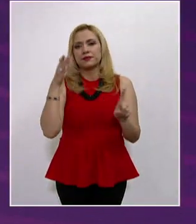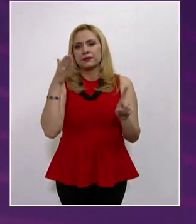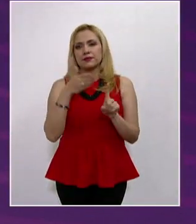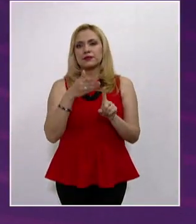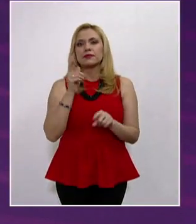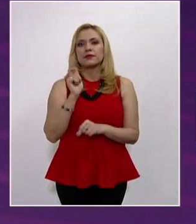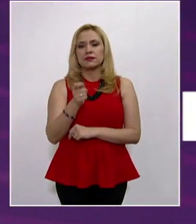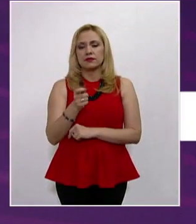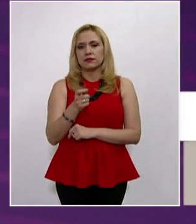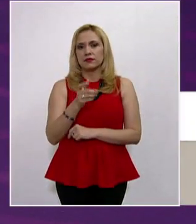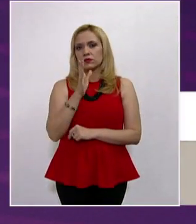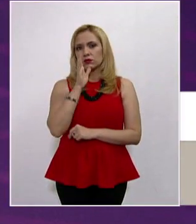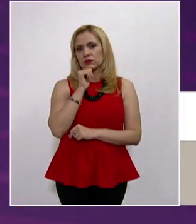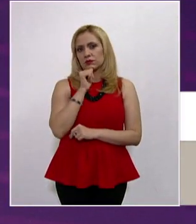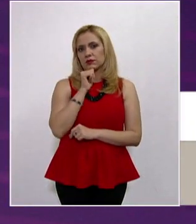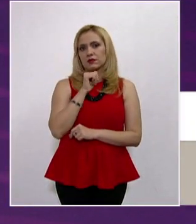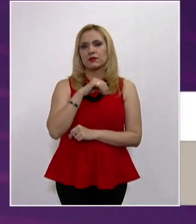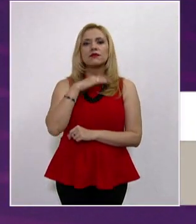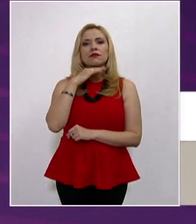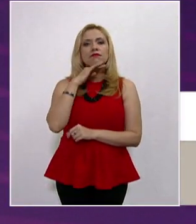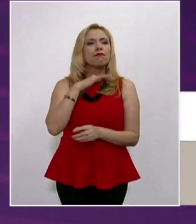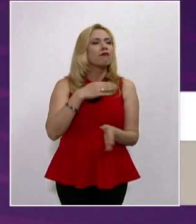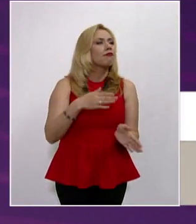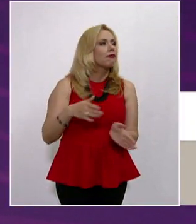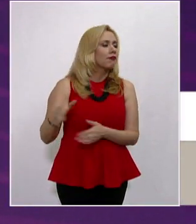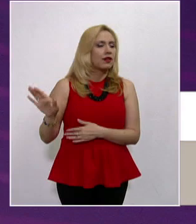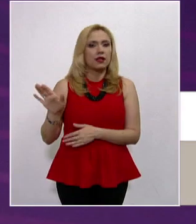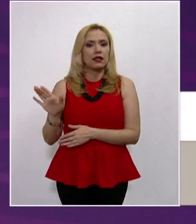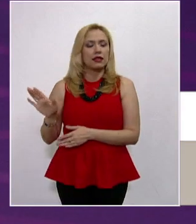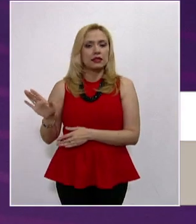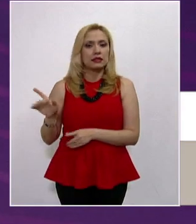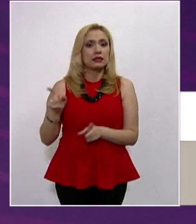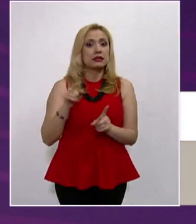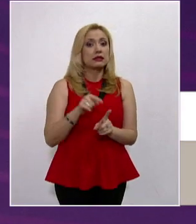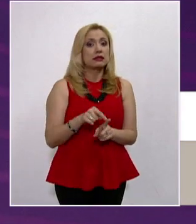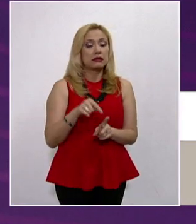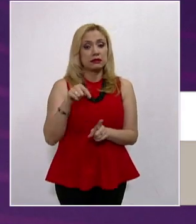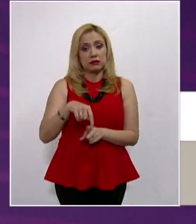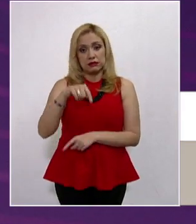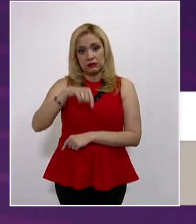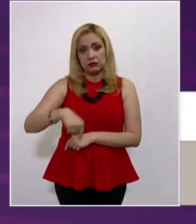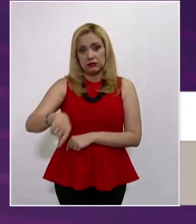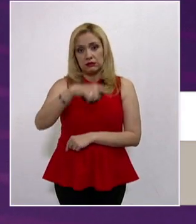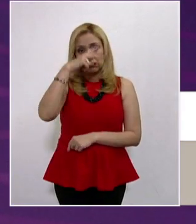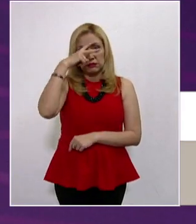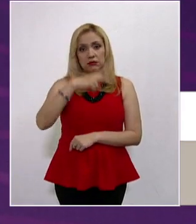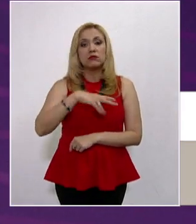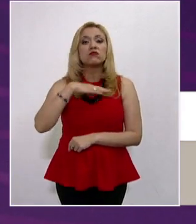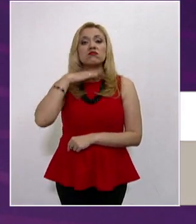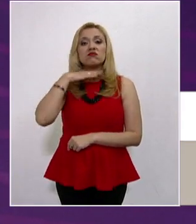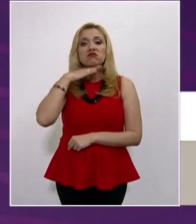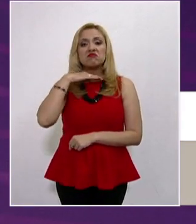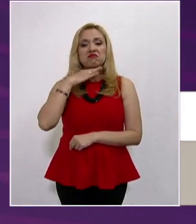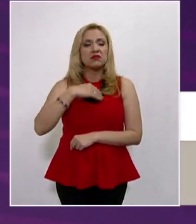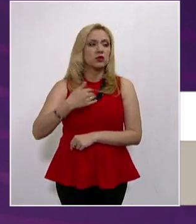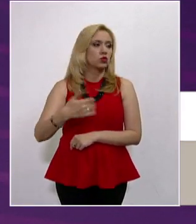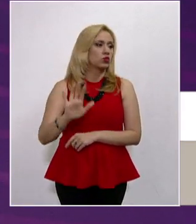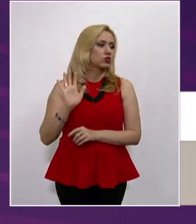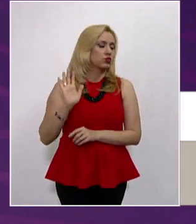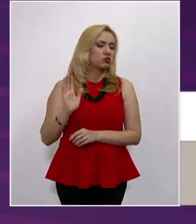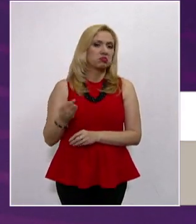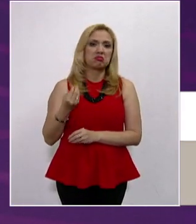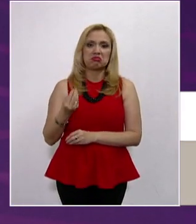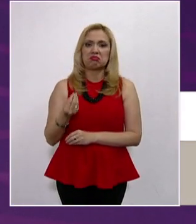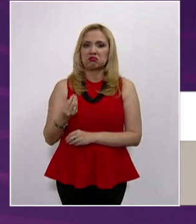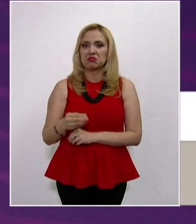que, y que no podemos dejar fuera de la imagen, es que en México la impunidad reina en la mayor parte de los